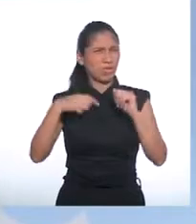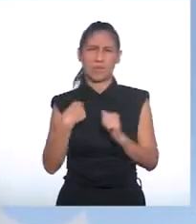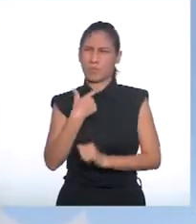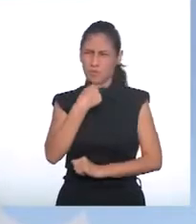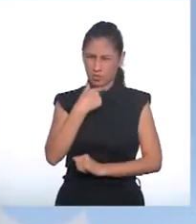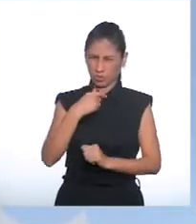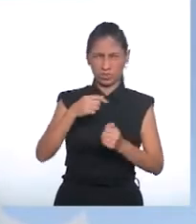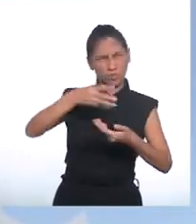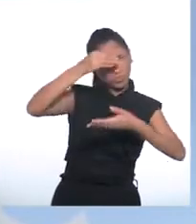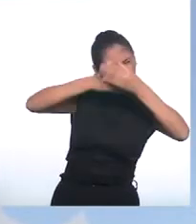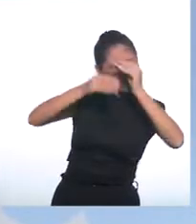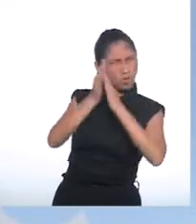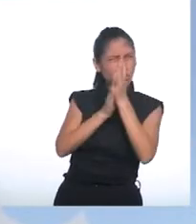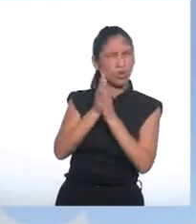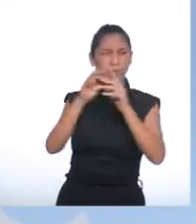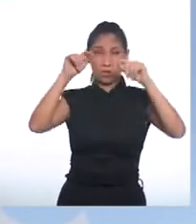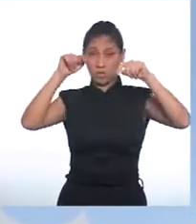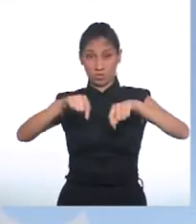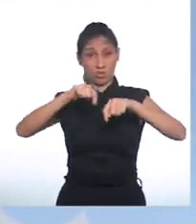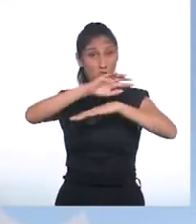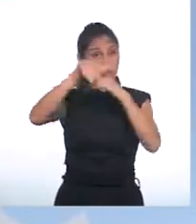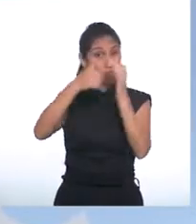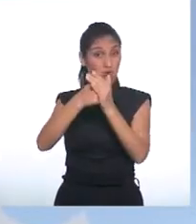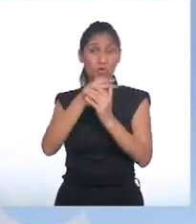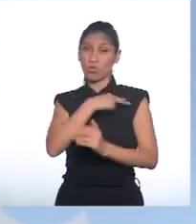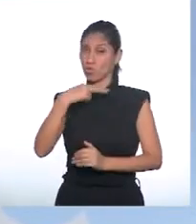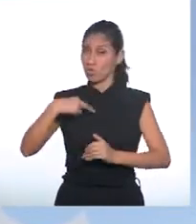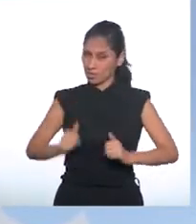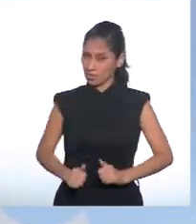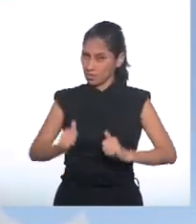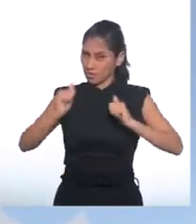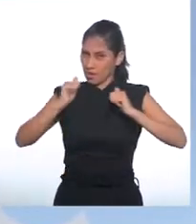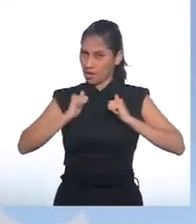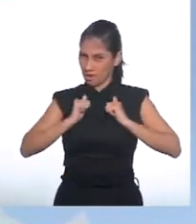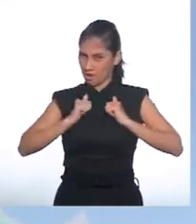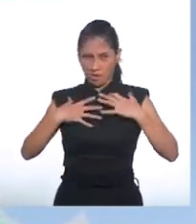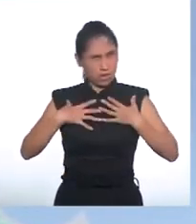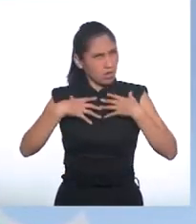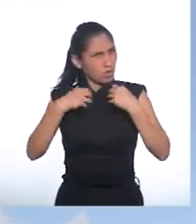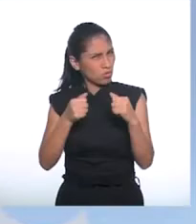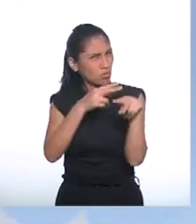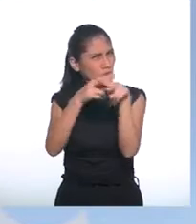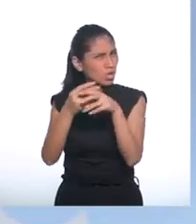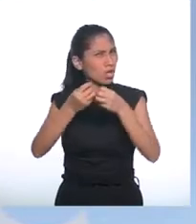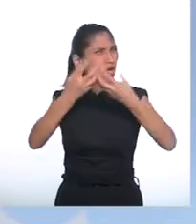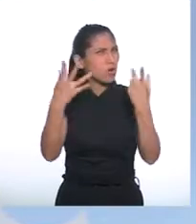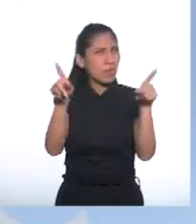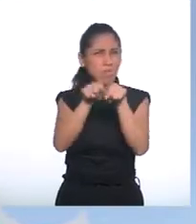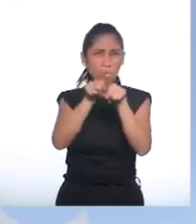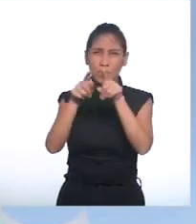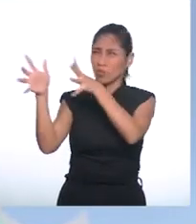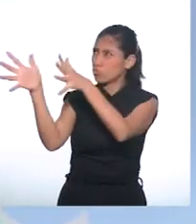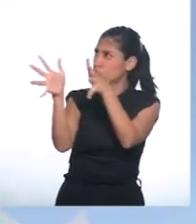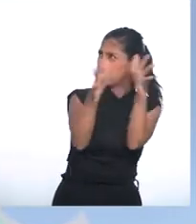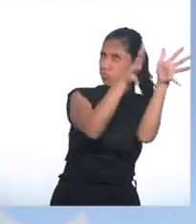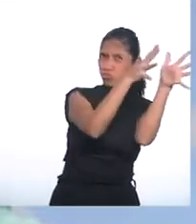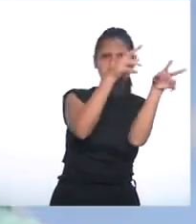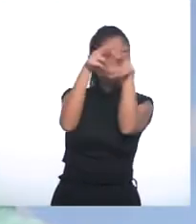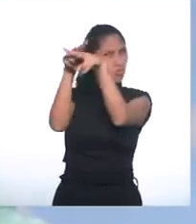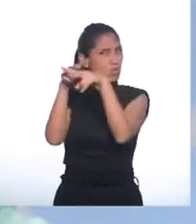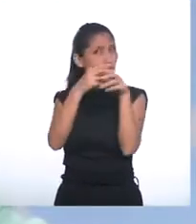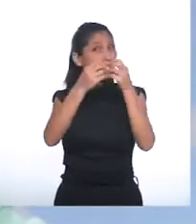Debemos asumir compromisos para preservar nuestra salud y el ambiente. Siento que es un tema que debería interesarle a todas las